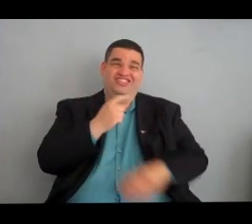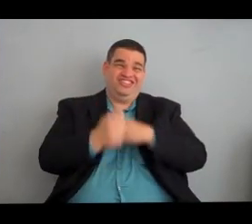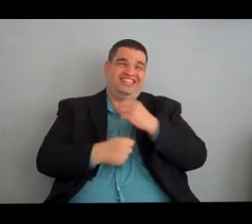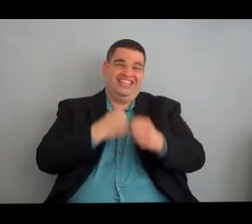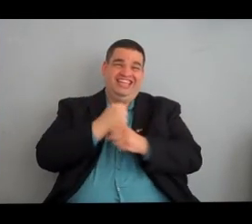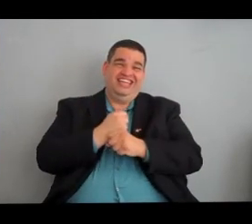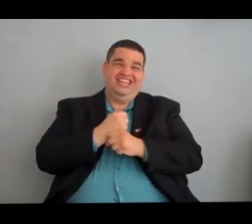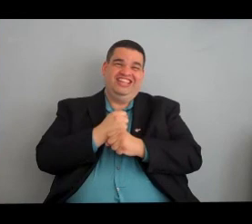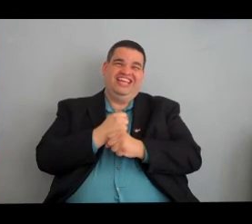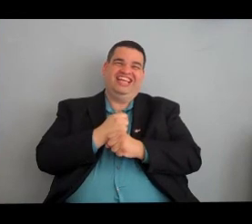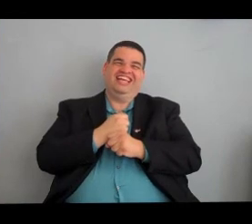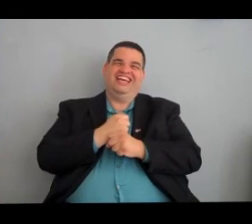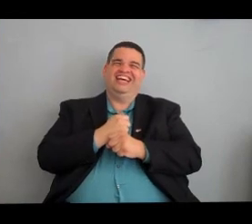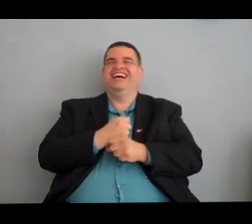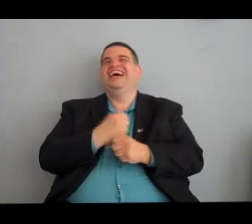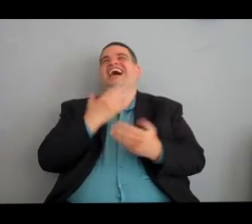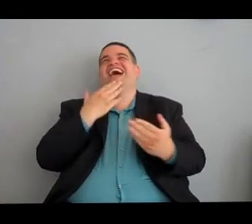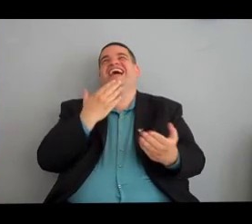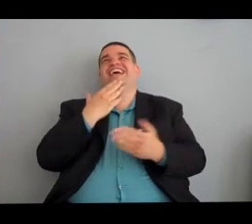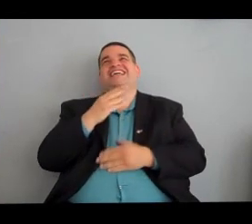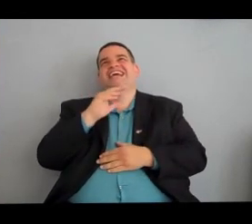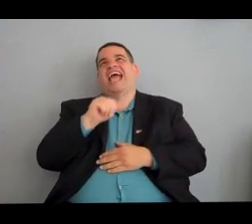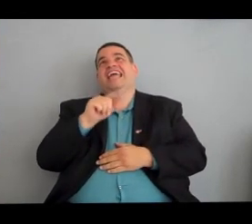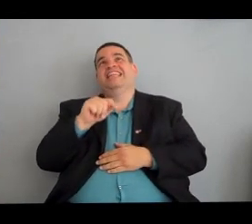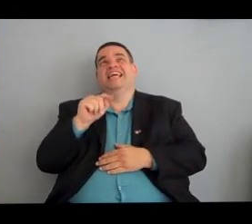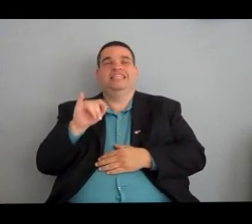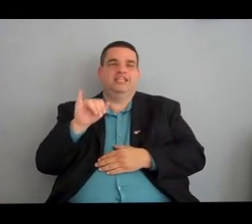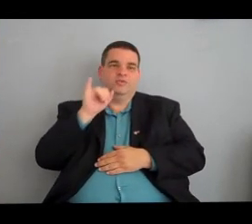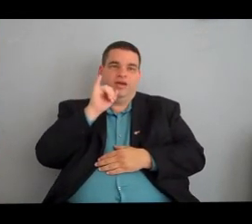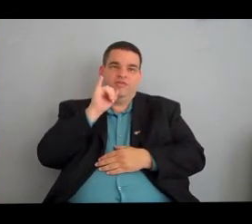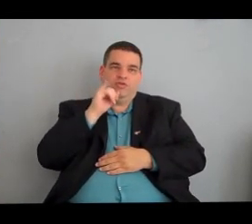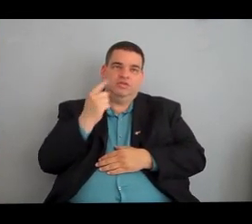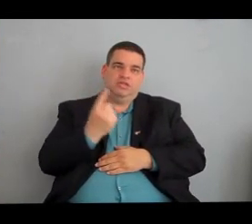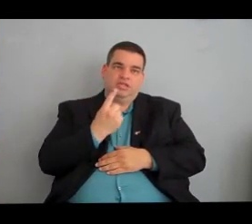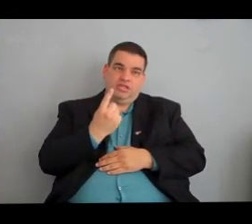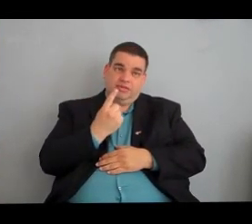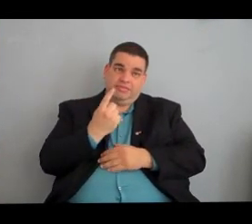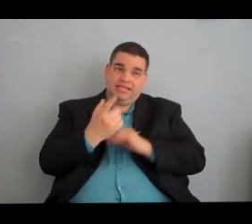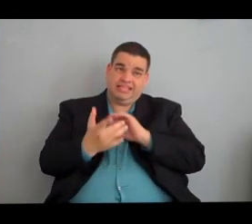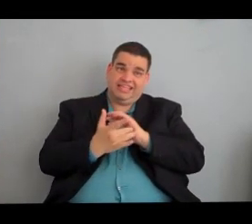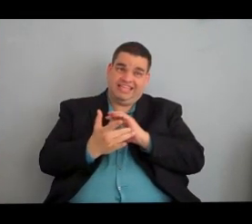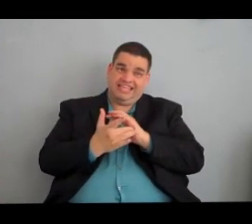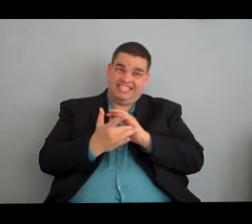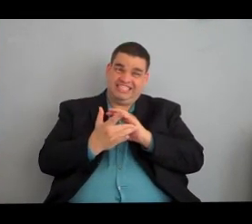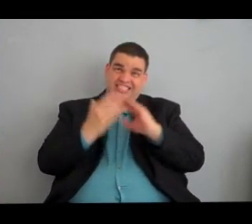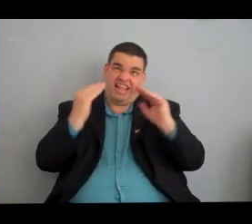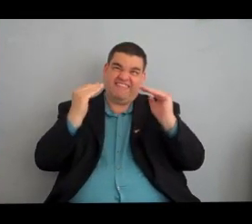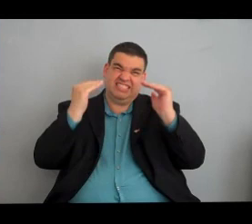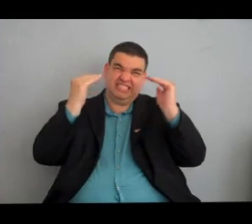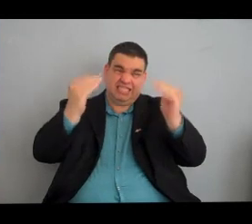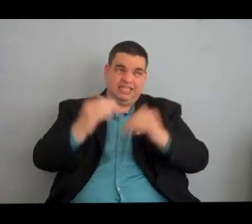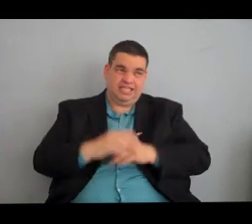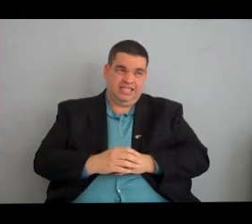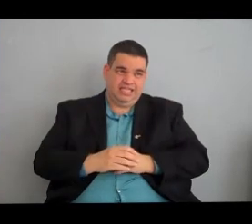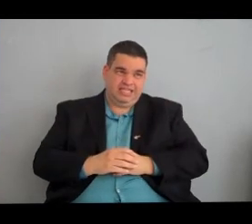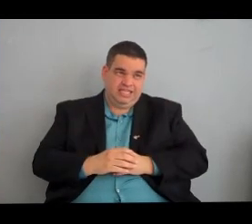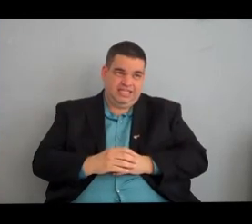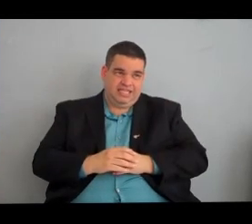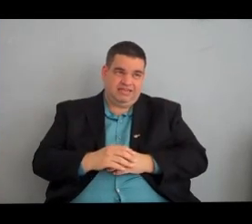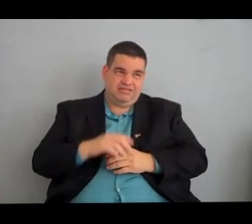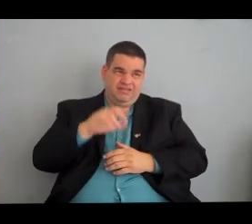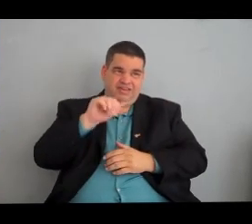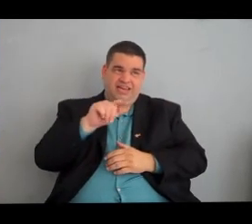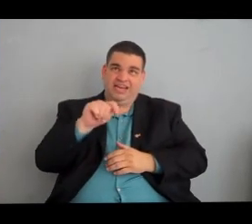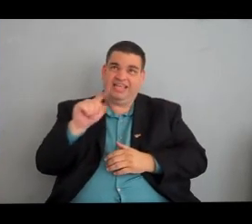de Navidad. Todo el año yo estoy agradeciendo a AT&T porque, mira, siempre nos tienen con la tecnología. A la vanguardia. Adelante. Nosotros vamos a tener que poner AT&T en la lista